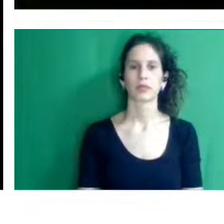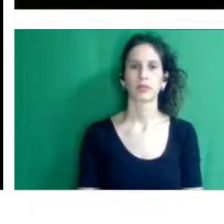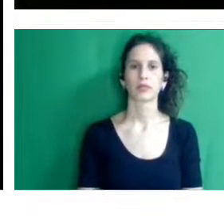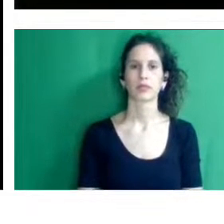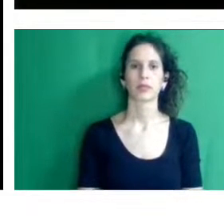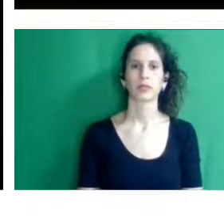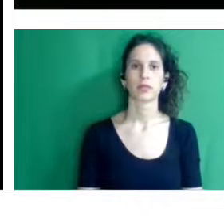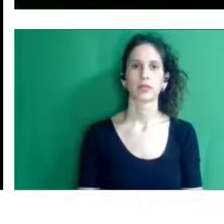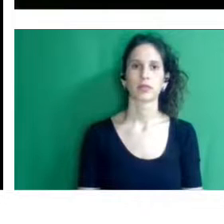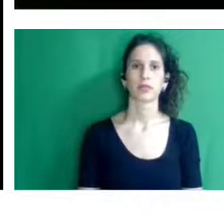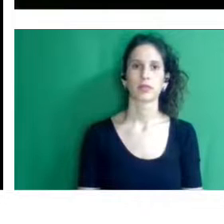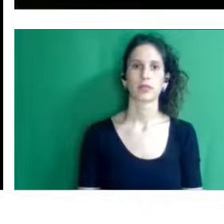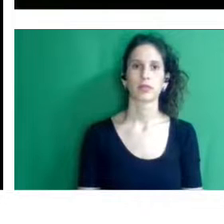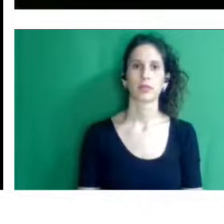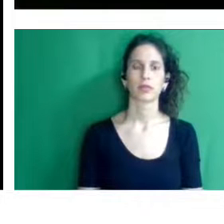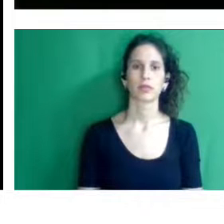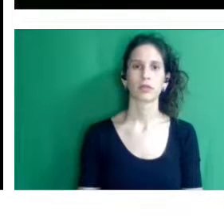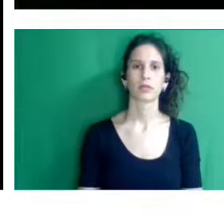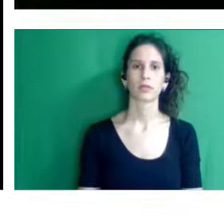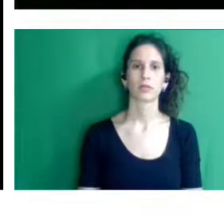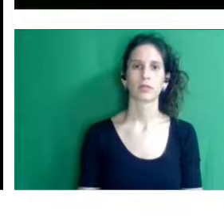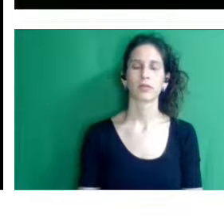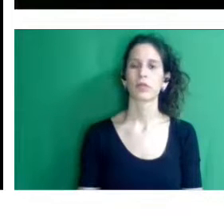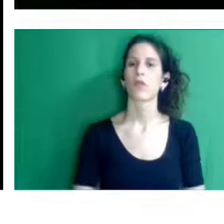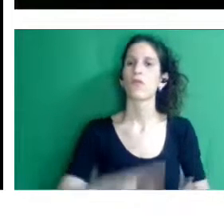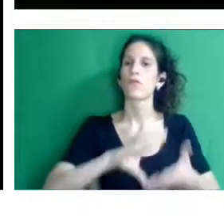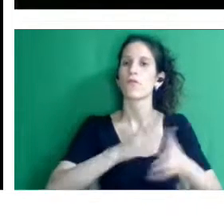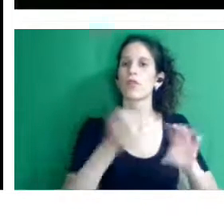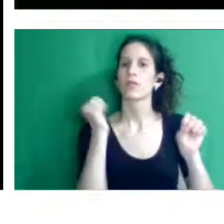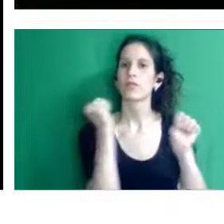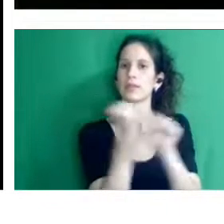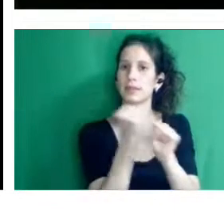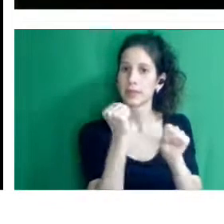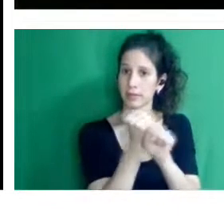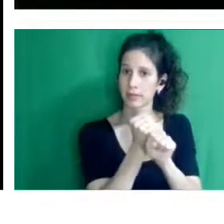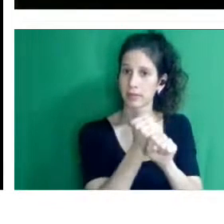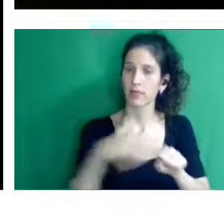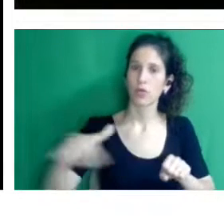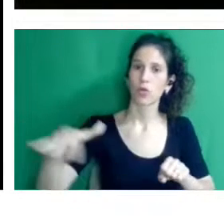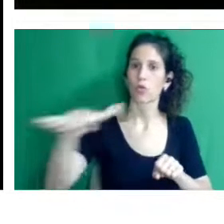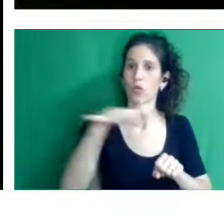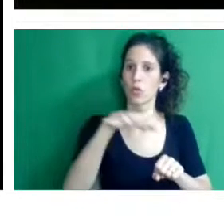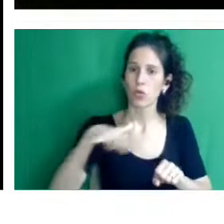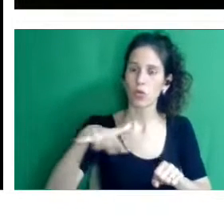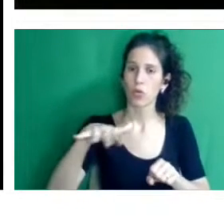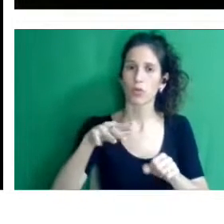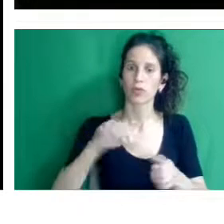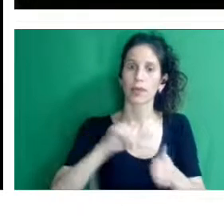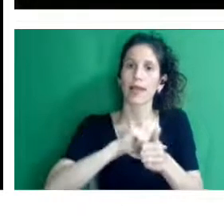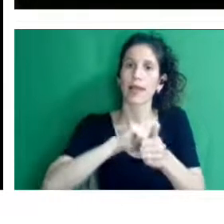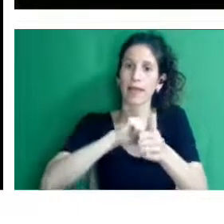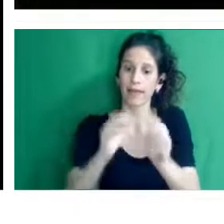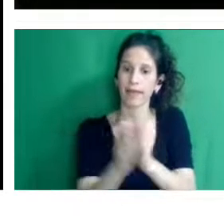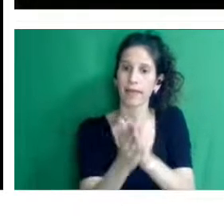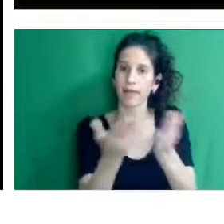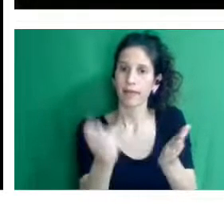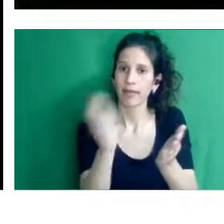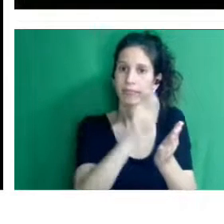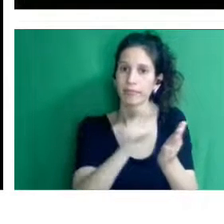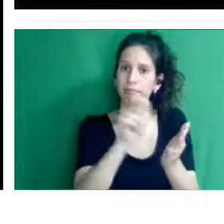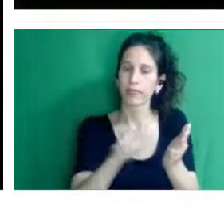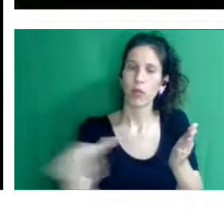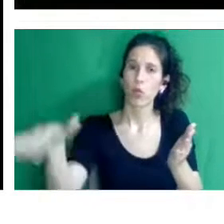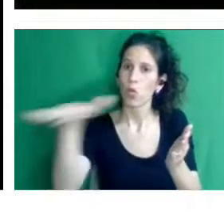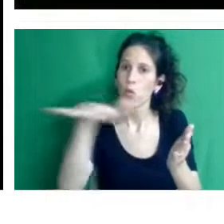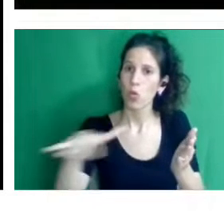presentar una metodología que utilizamos para la construcción de la guía de diseño accesible y universal para escenarios deportivos.